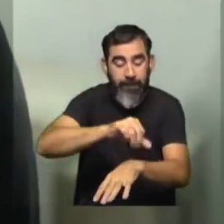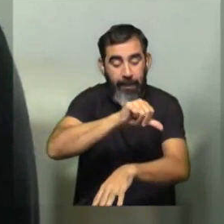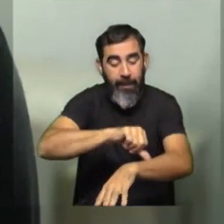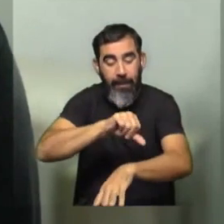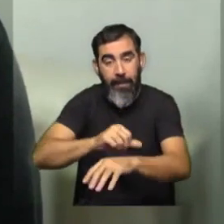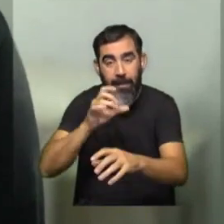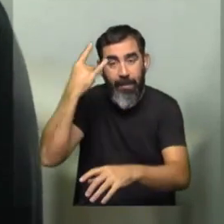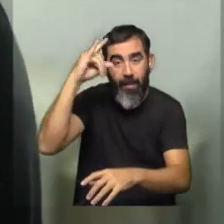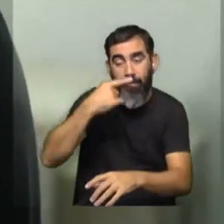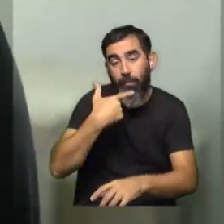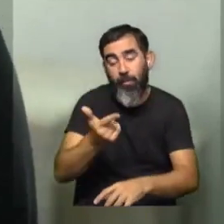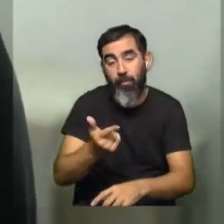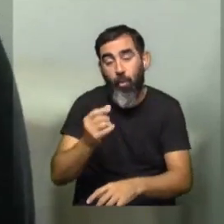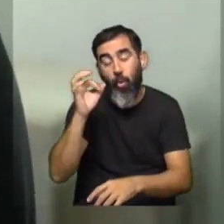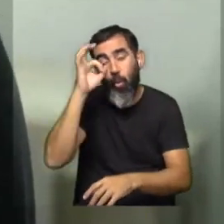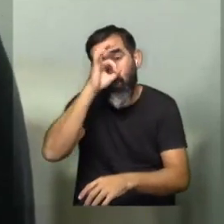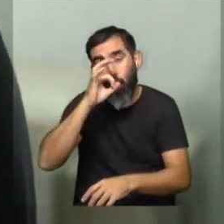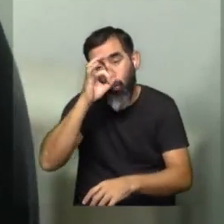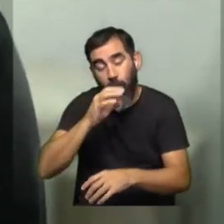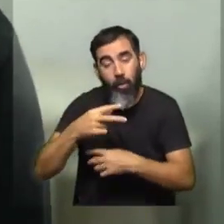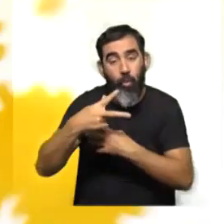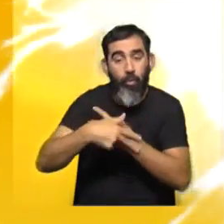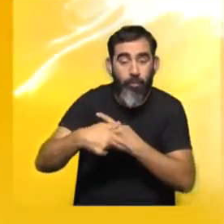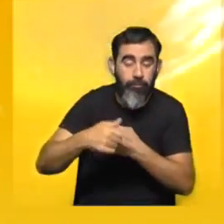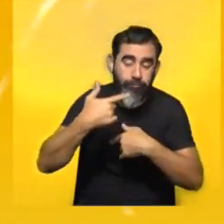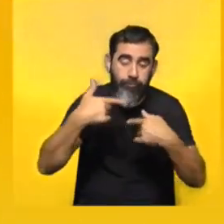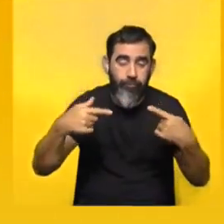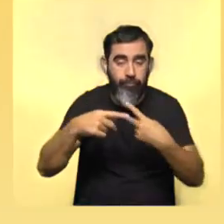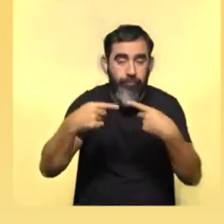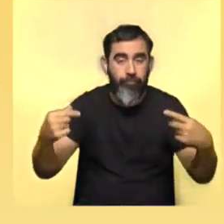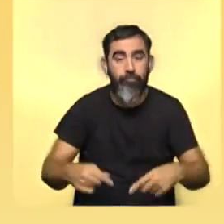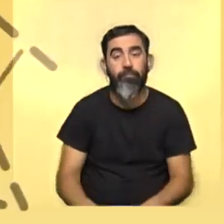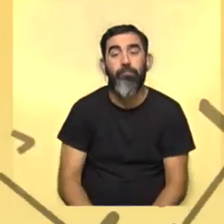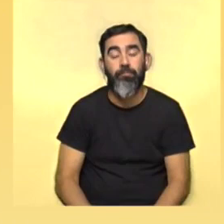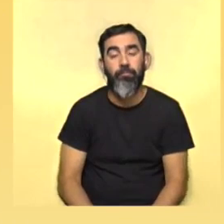heridas de los corderos o las vacas.